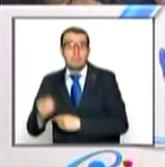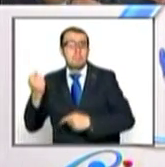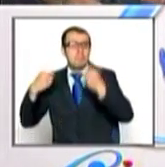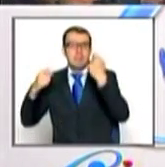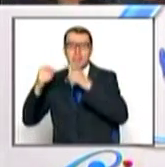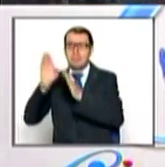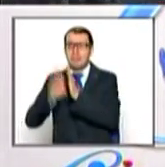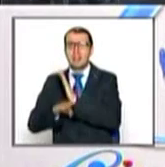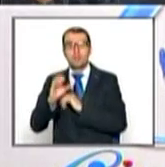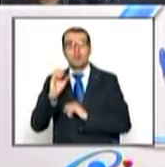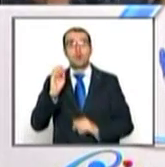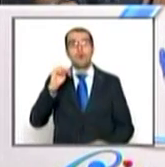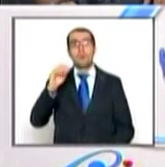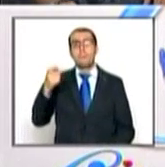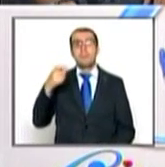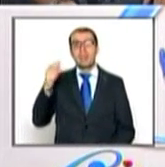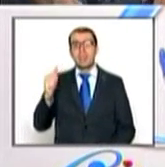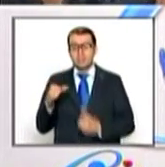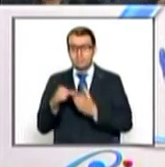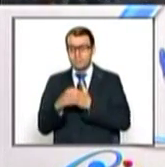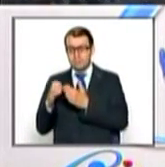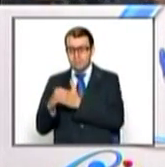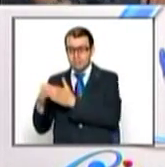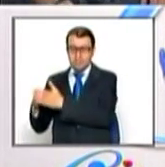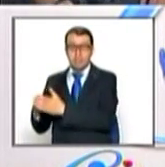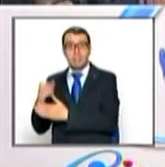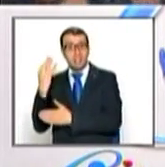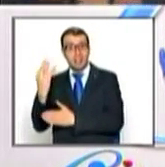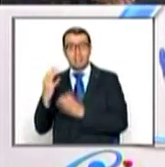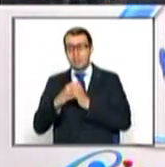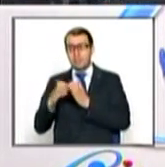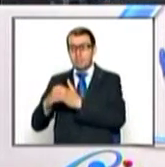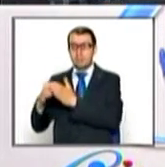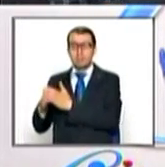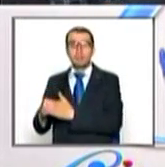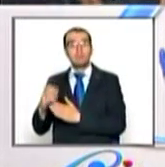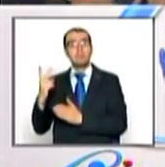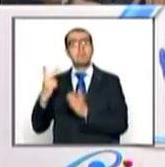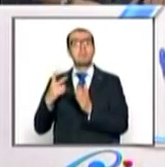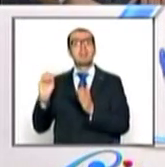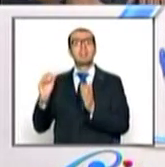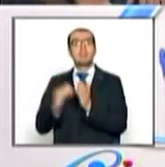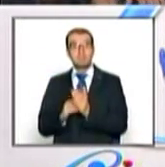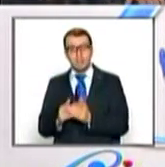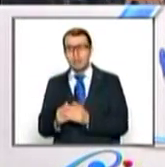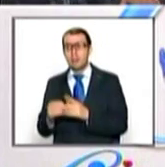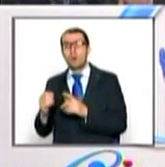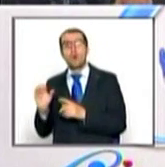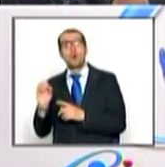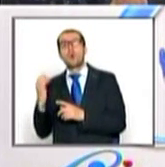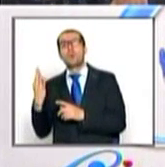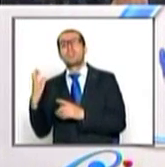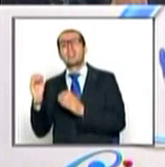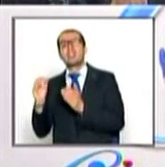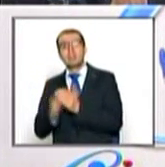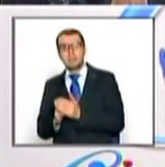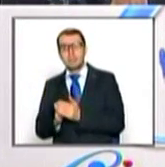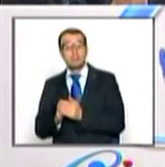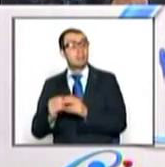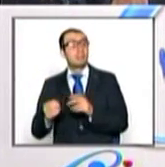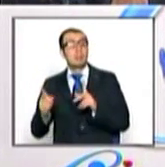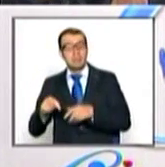ofrecen 3 tarros de omegas 3 por 20 mil, por 30 mil pesos o la promoción y que además lleve el colágeno, en realidad esos omegas 3 no